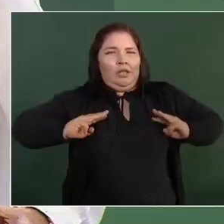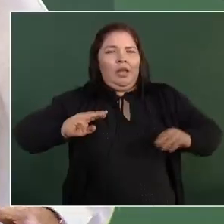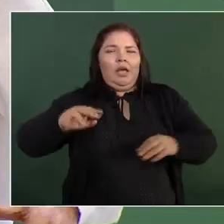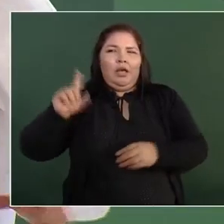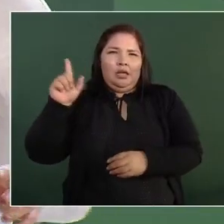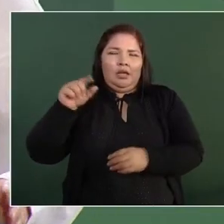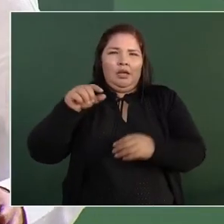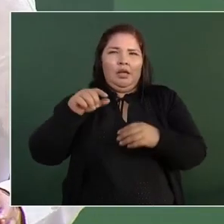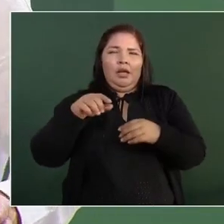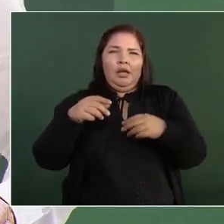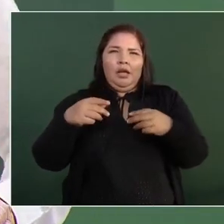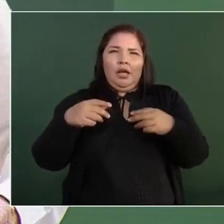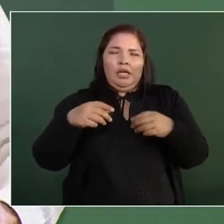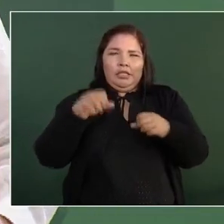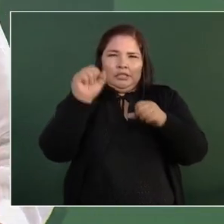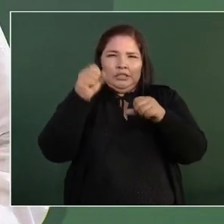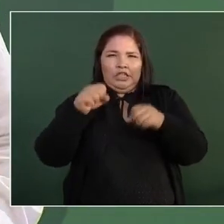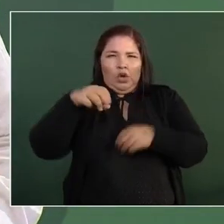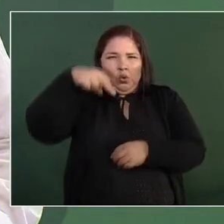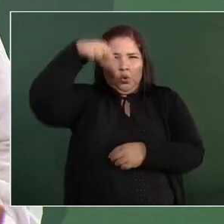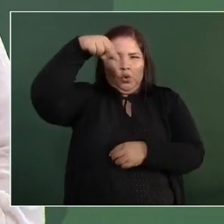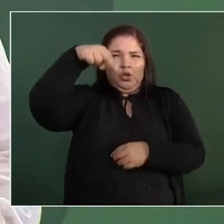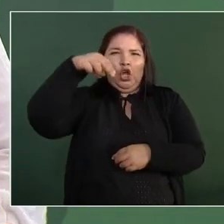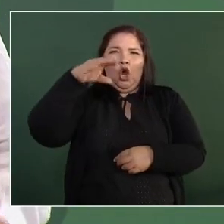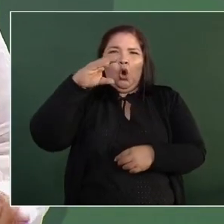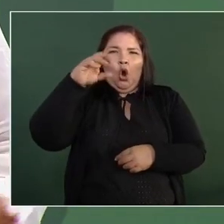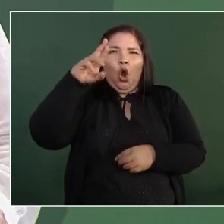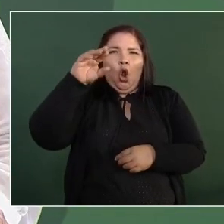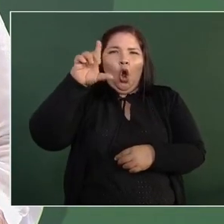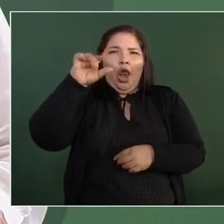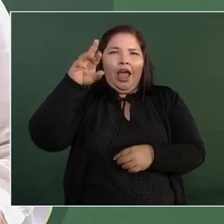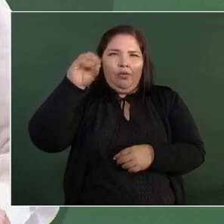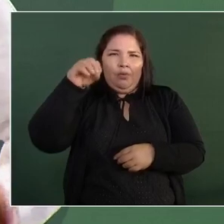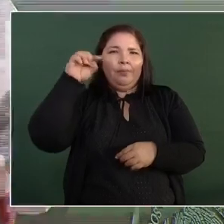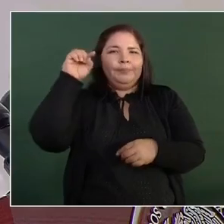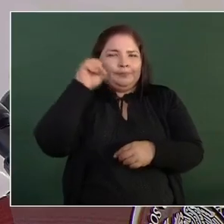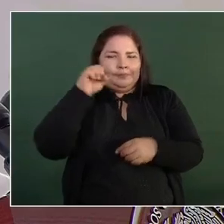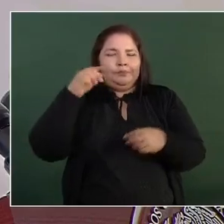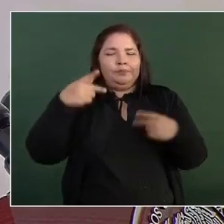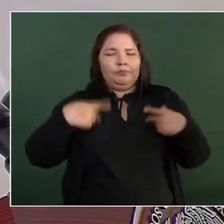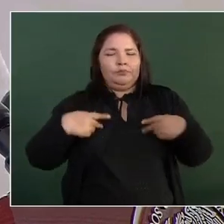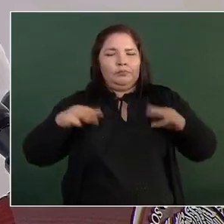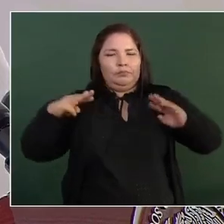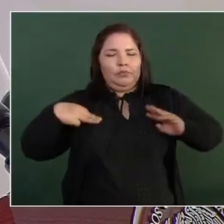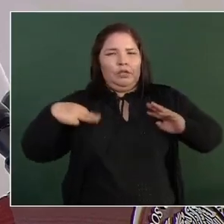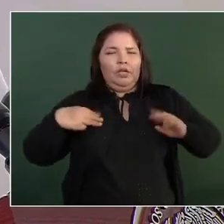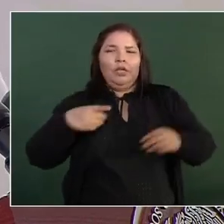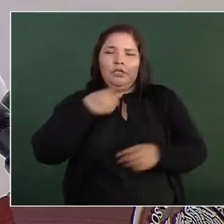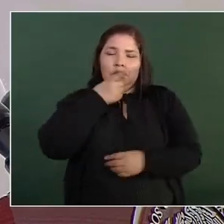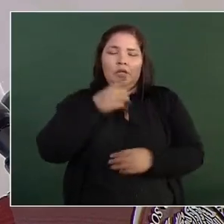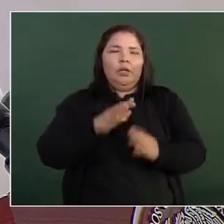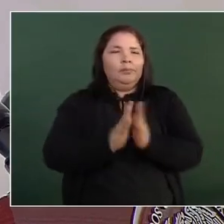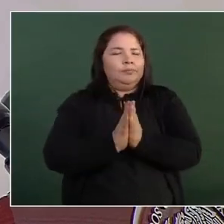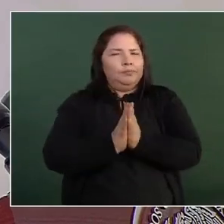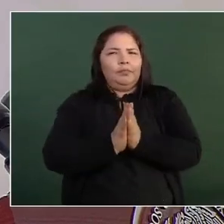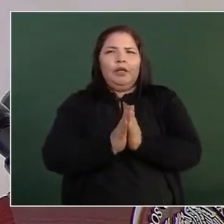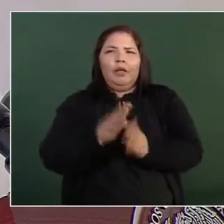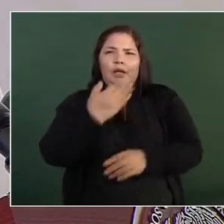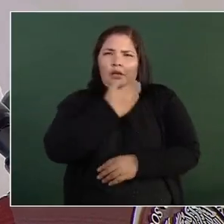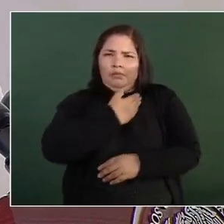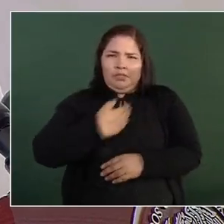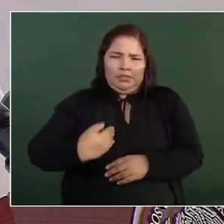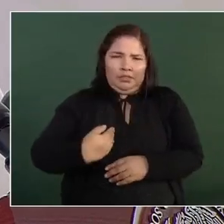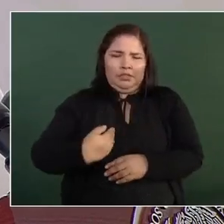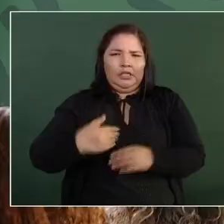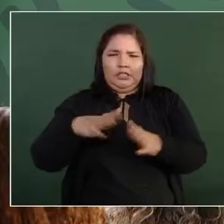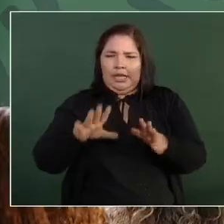norte del estado. Y ¿qué me dijeron? Dígale al presidente que se resuelve el asunto, nomás que nos meta